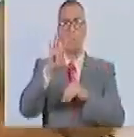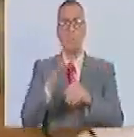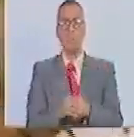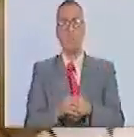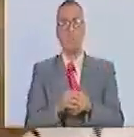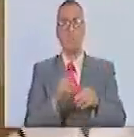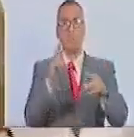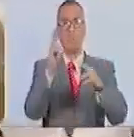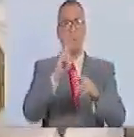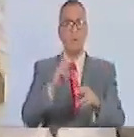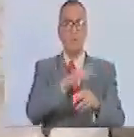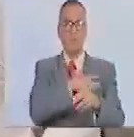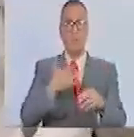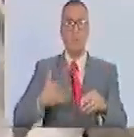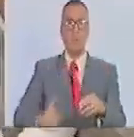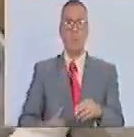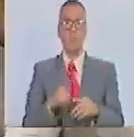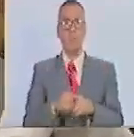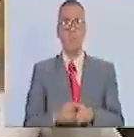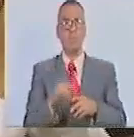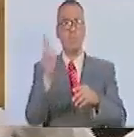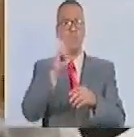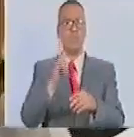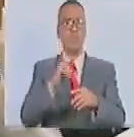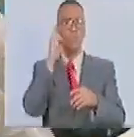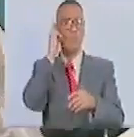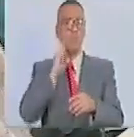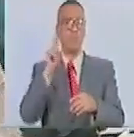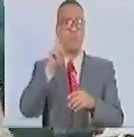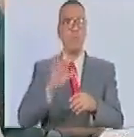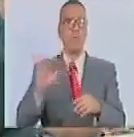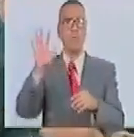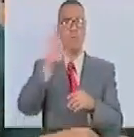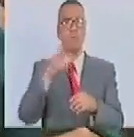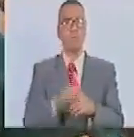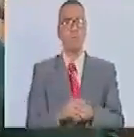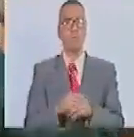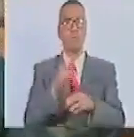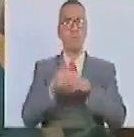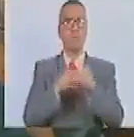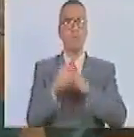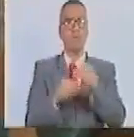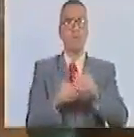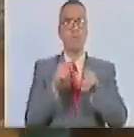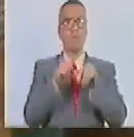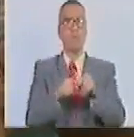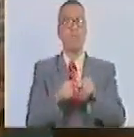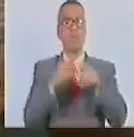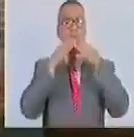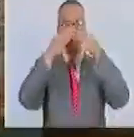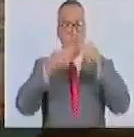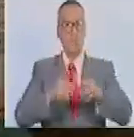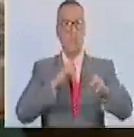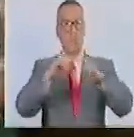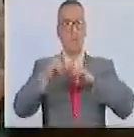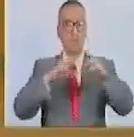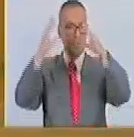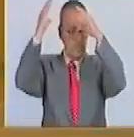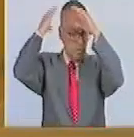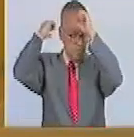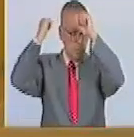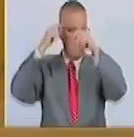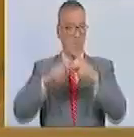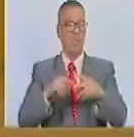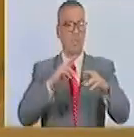la República Popular China y la República Bolivariana de Venezuela establecieron de manera formal relaciones diplomáticas